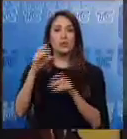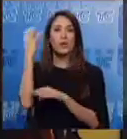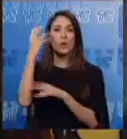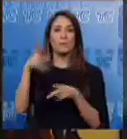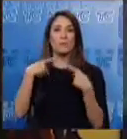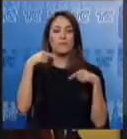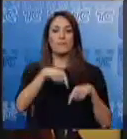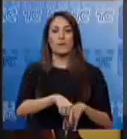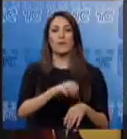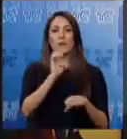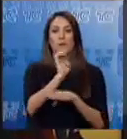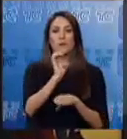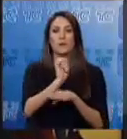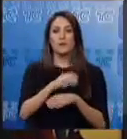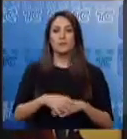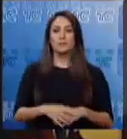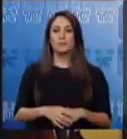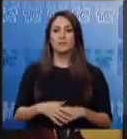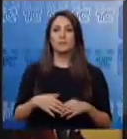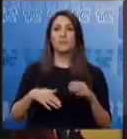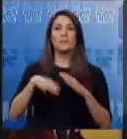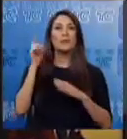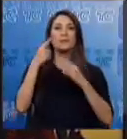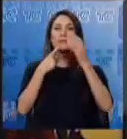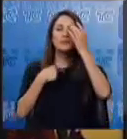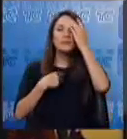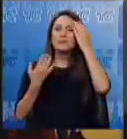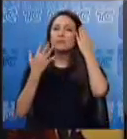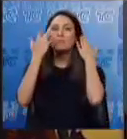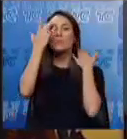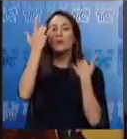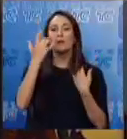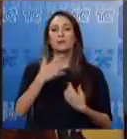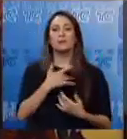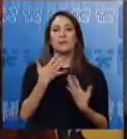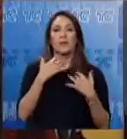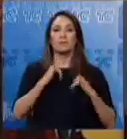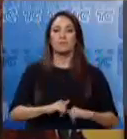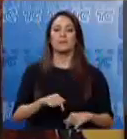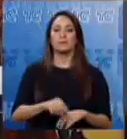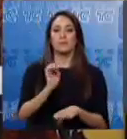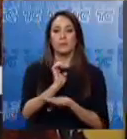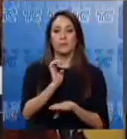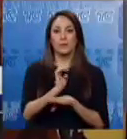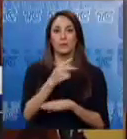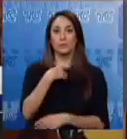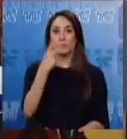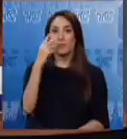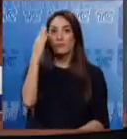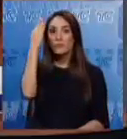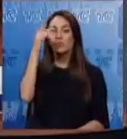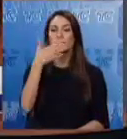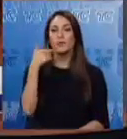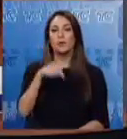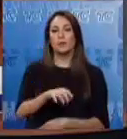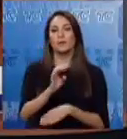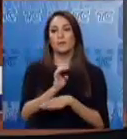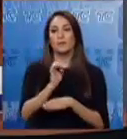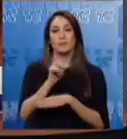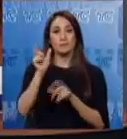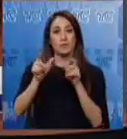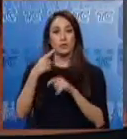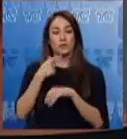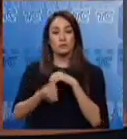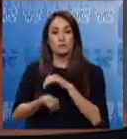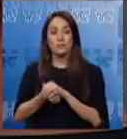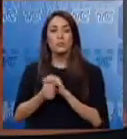colombianos. Más del 90% de las personas lo que nos han dicho es que su intención es quedarse en el Ecuador, que ven su futuro en el Ecuador. Los refugiados, si bien pueden